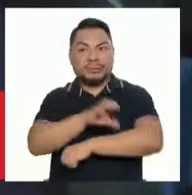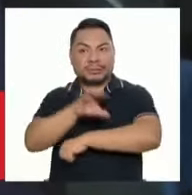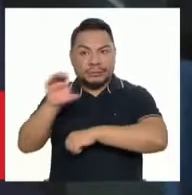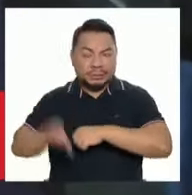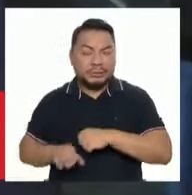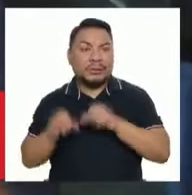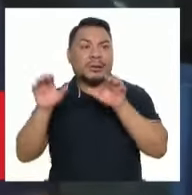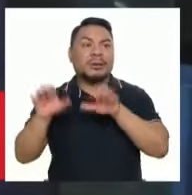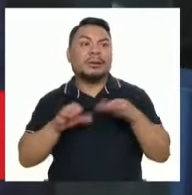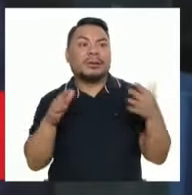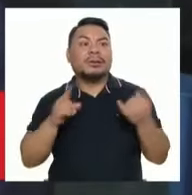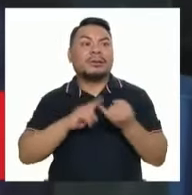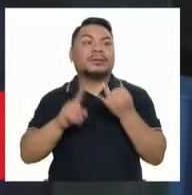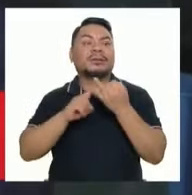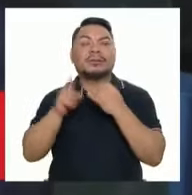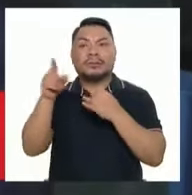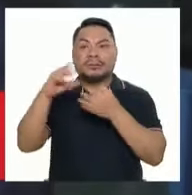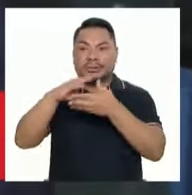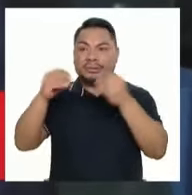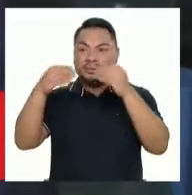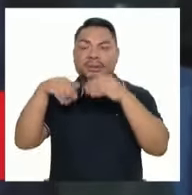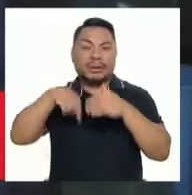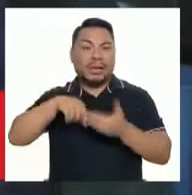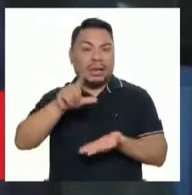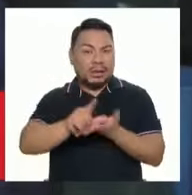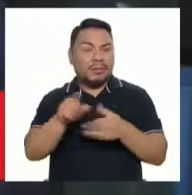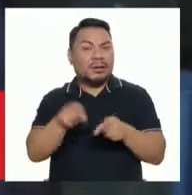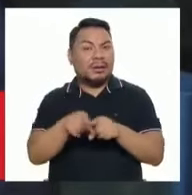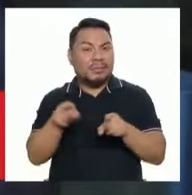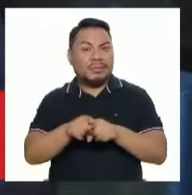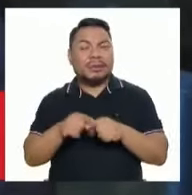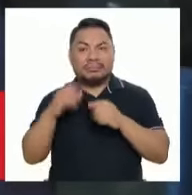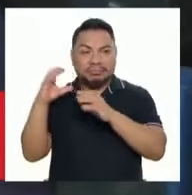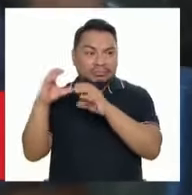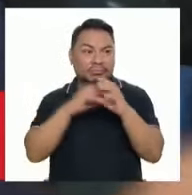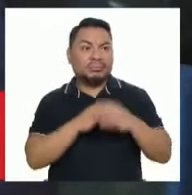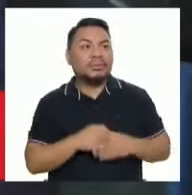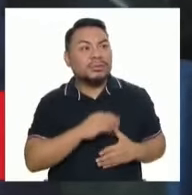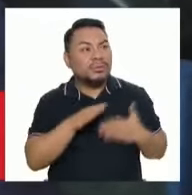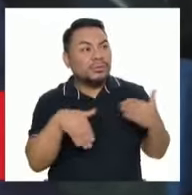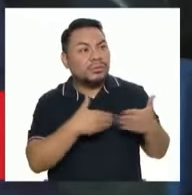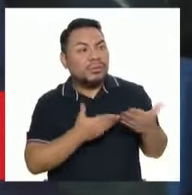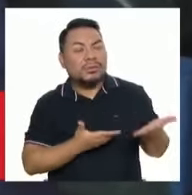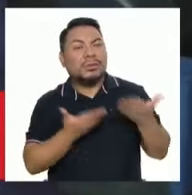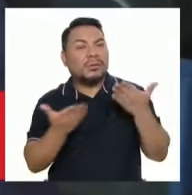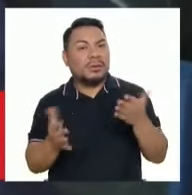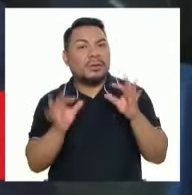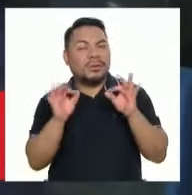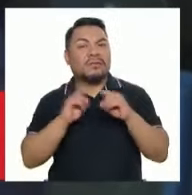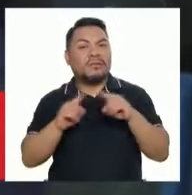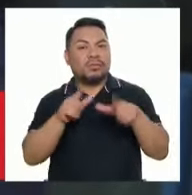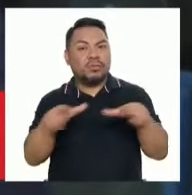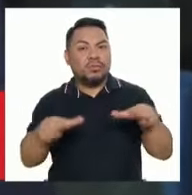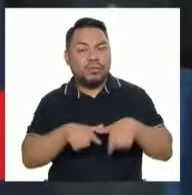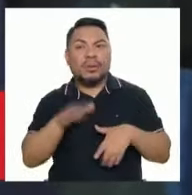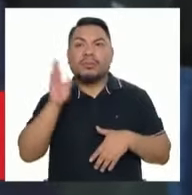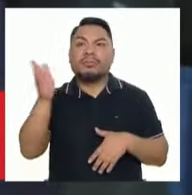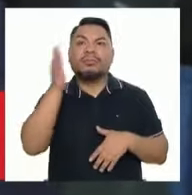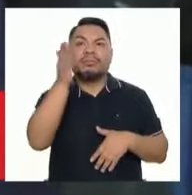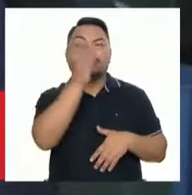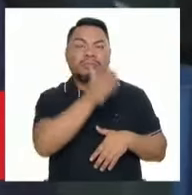hecho algunos reportajes también aquí dentro de Lima, pero la idea es trasladarnos de distintos puntos del país con